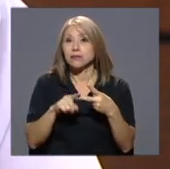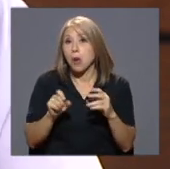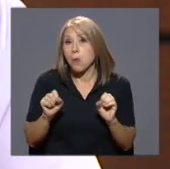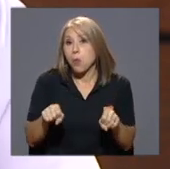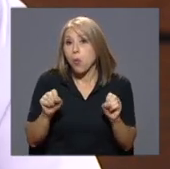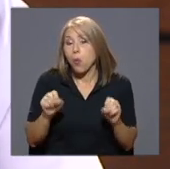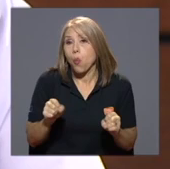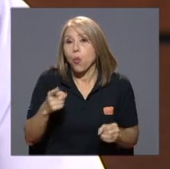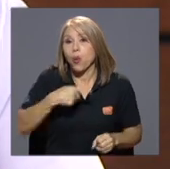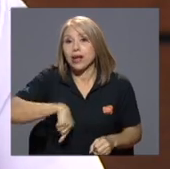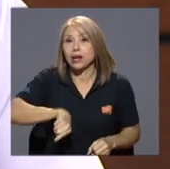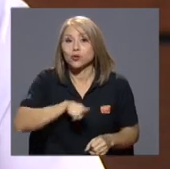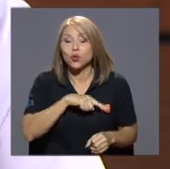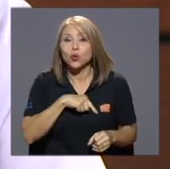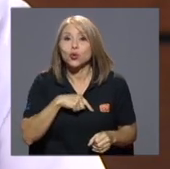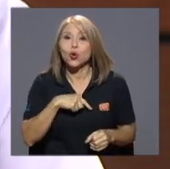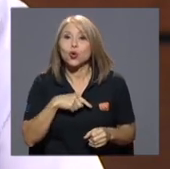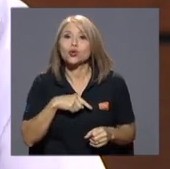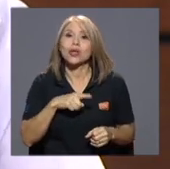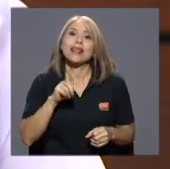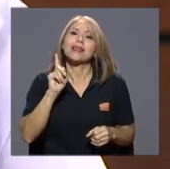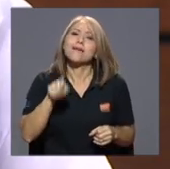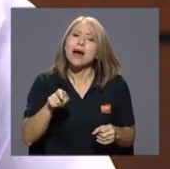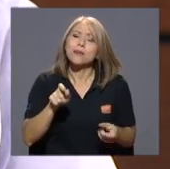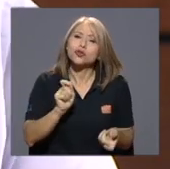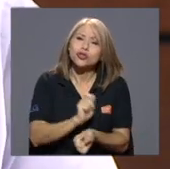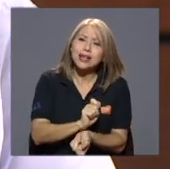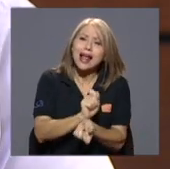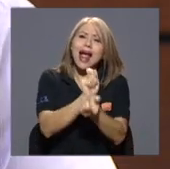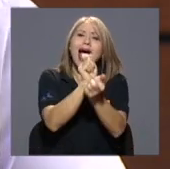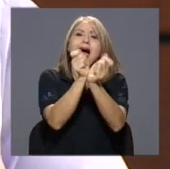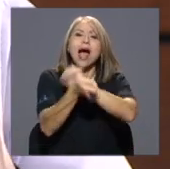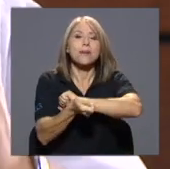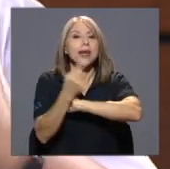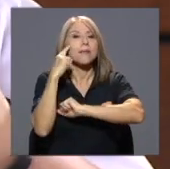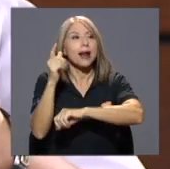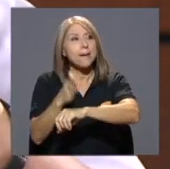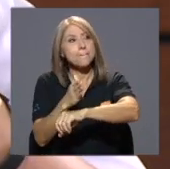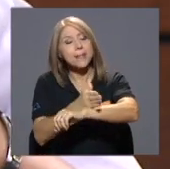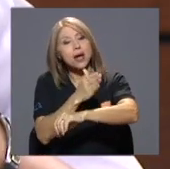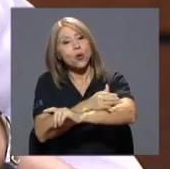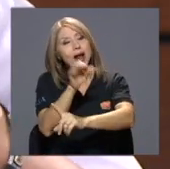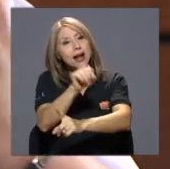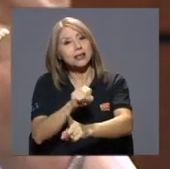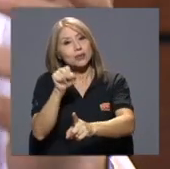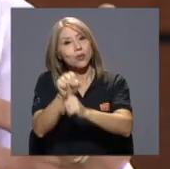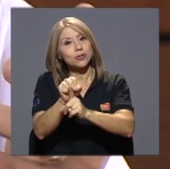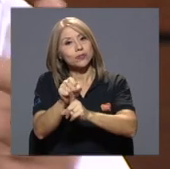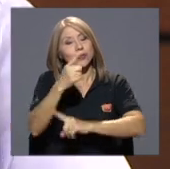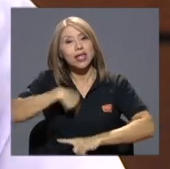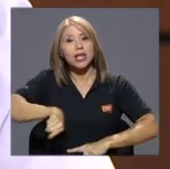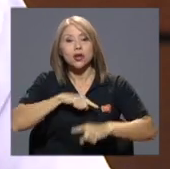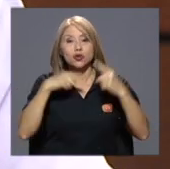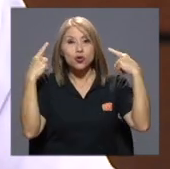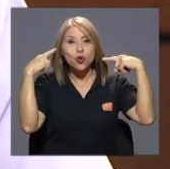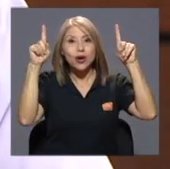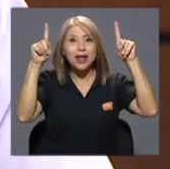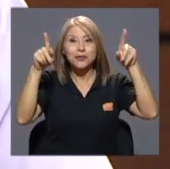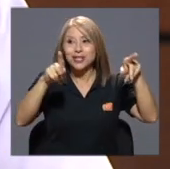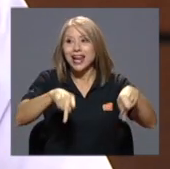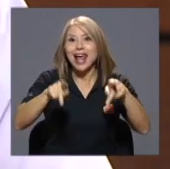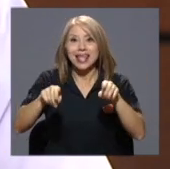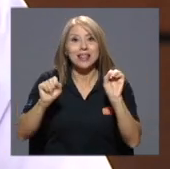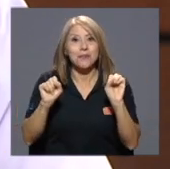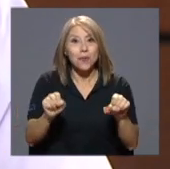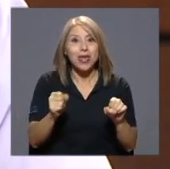algún tipo de volcar la rosca para mejorar esta situación y que logremos que la gente tenga pensiones? Ahora me decía María